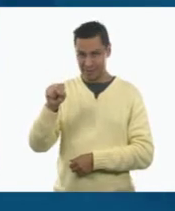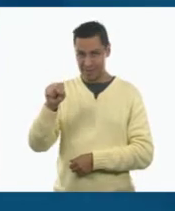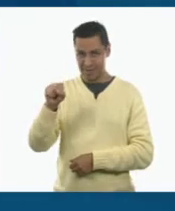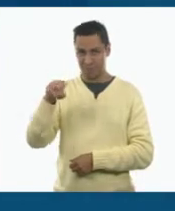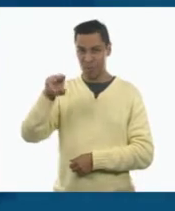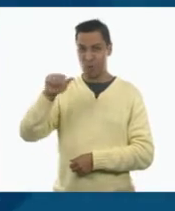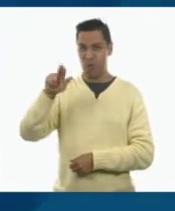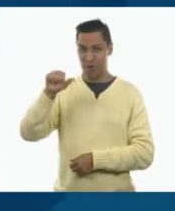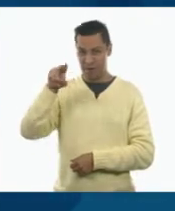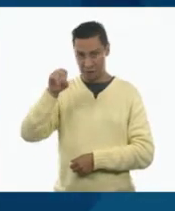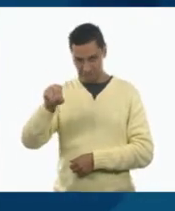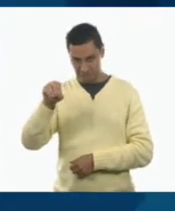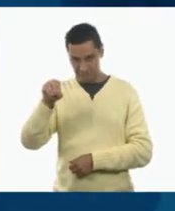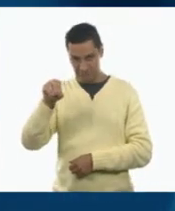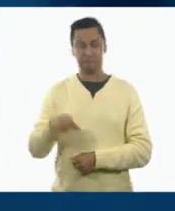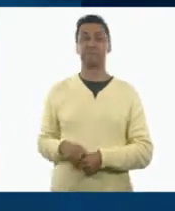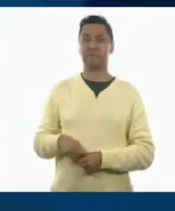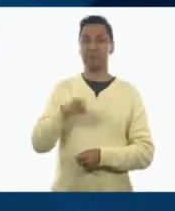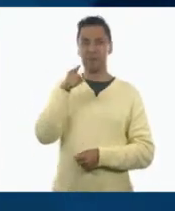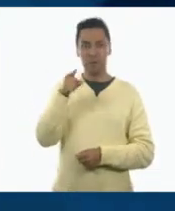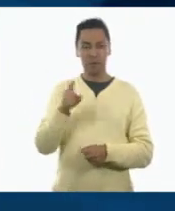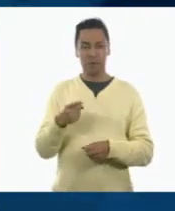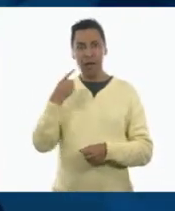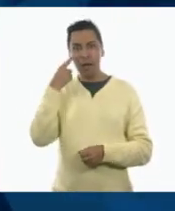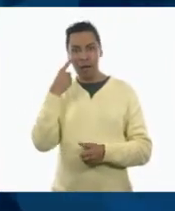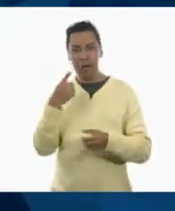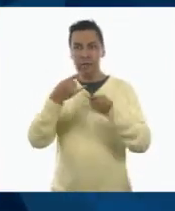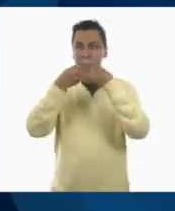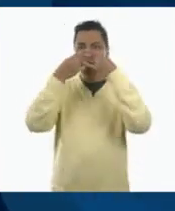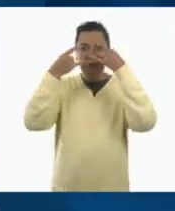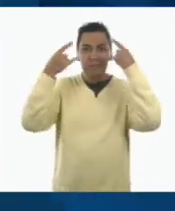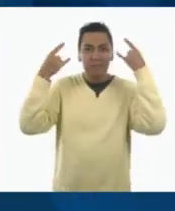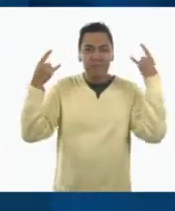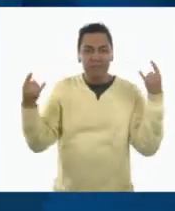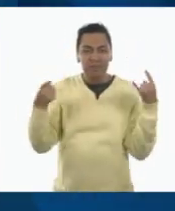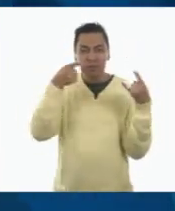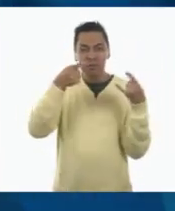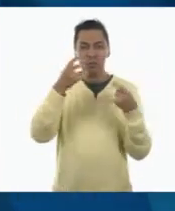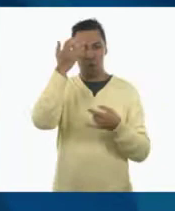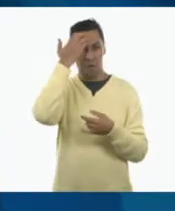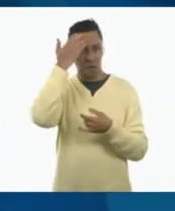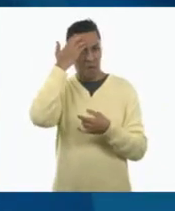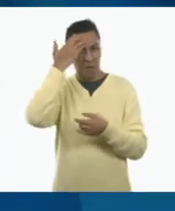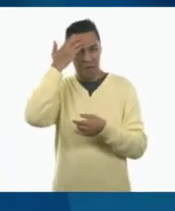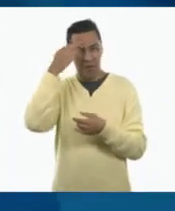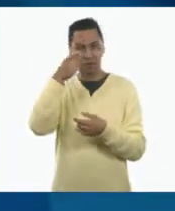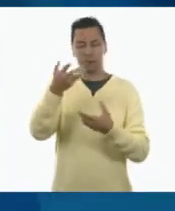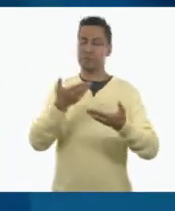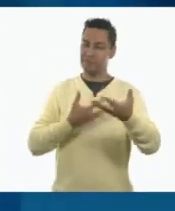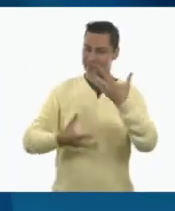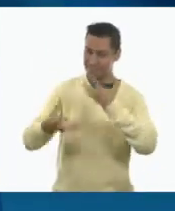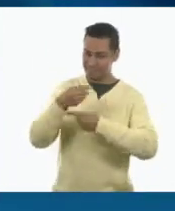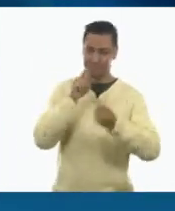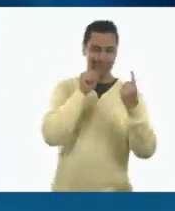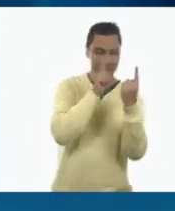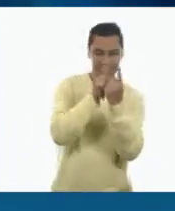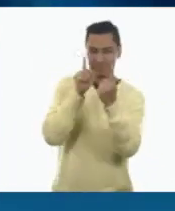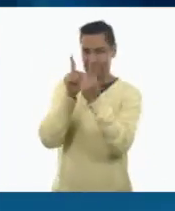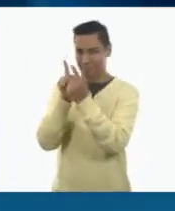de la fábula, adéntrate en estas sentencias que nos ayudan a bien vivir y a bien convivir con los